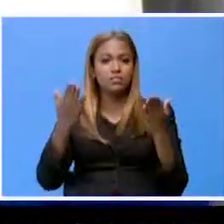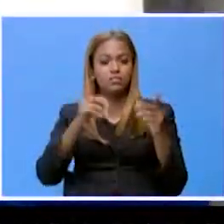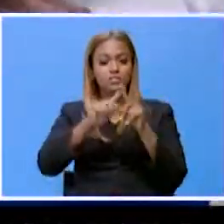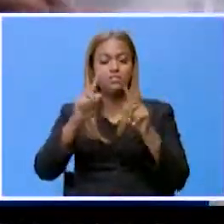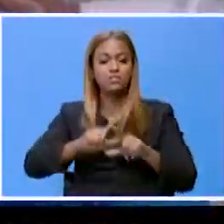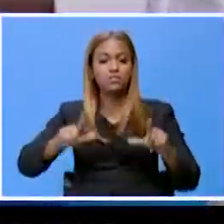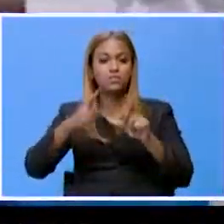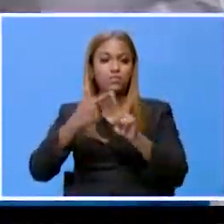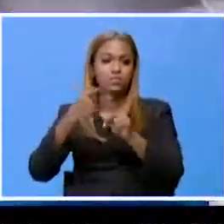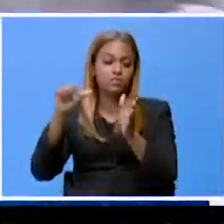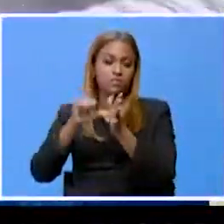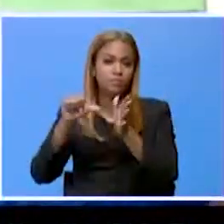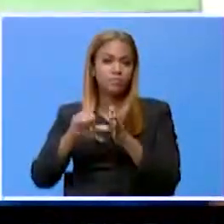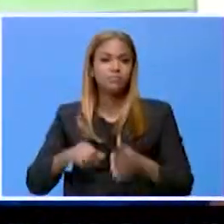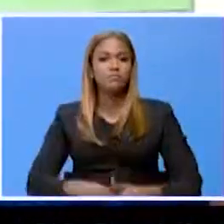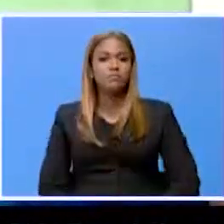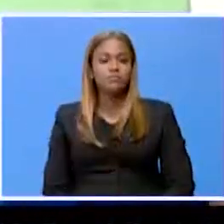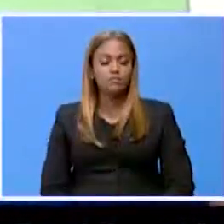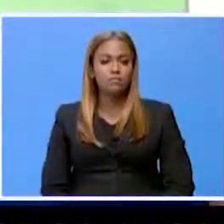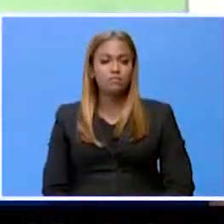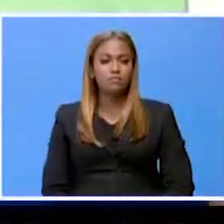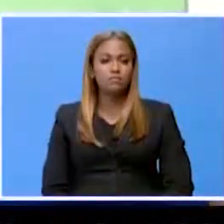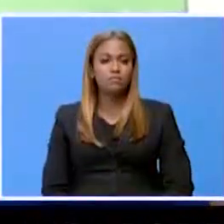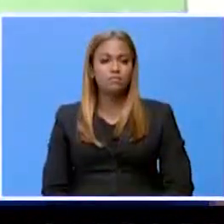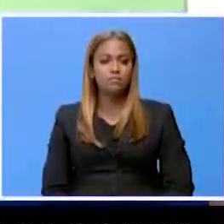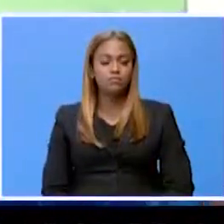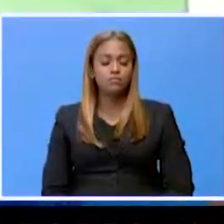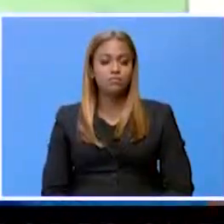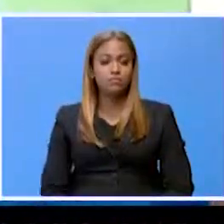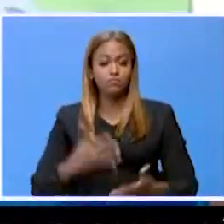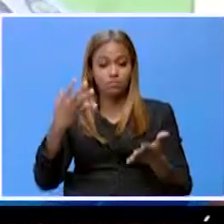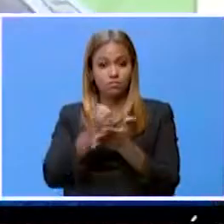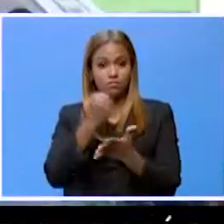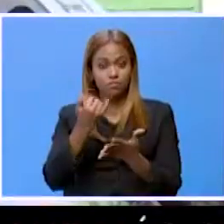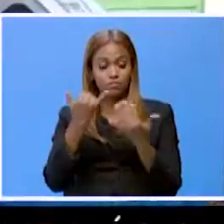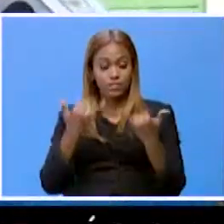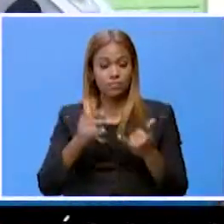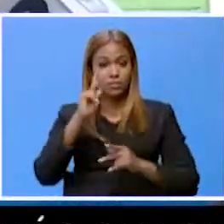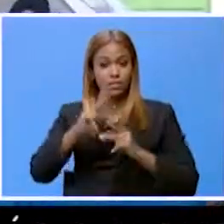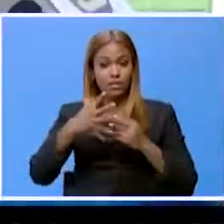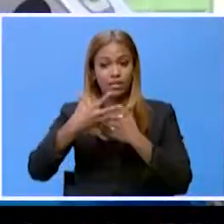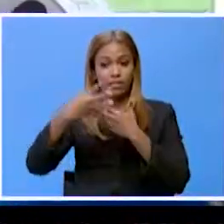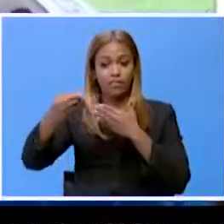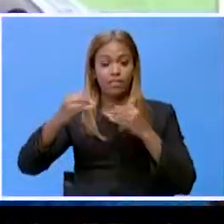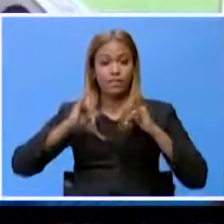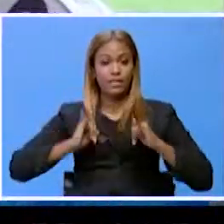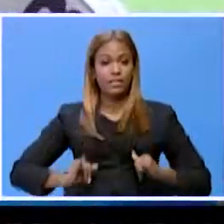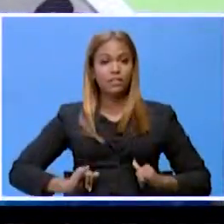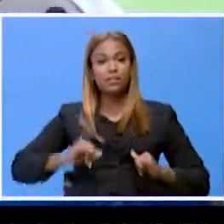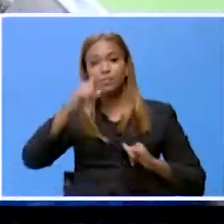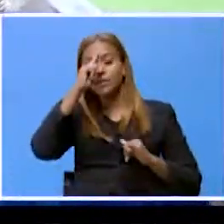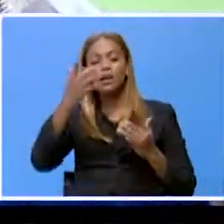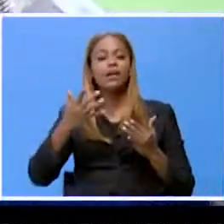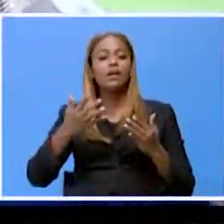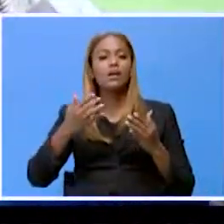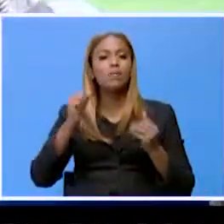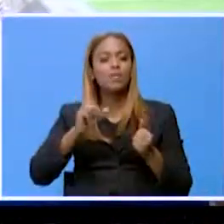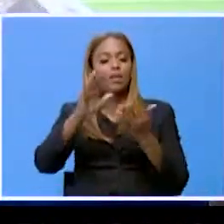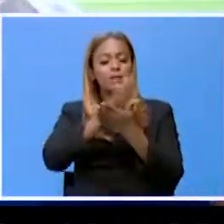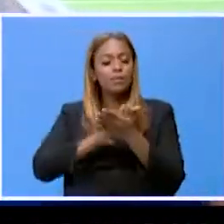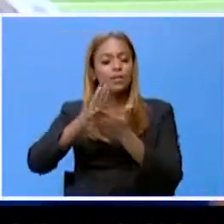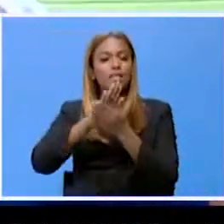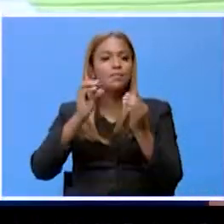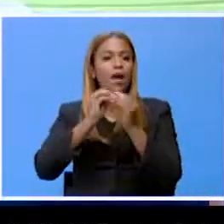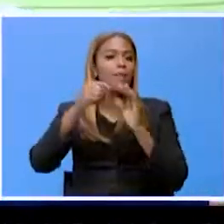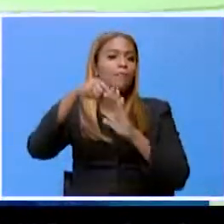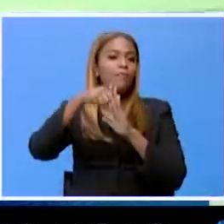distintos barrios de la capital. Aprovechar que la gente sale de vacaciones para avanzar, para hacer una limpieza más profunda,